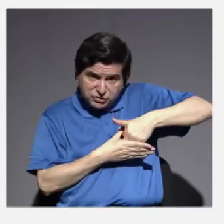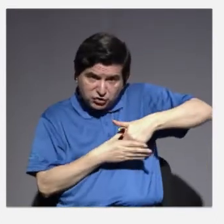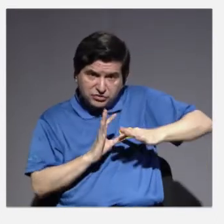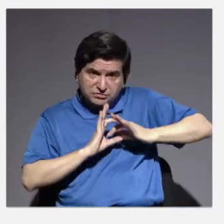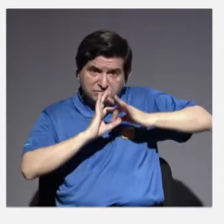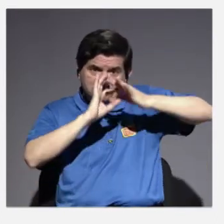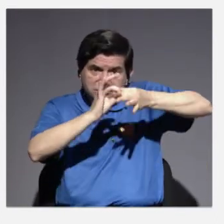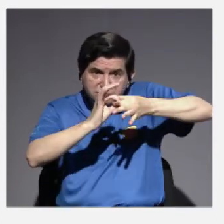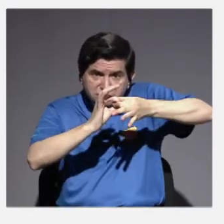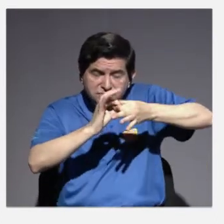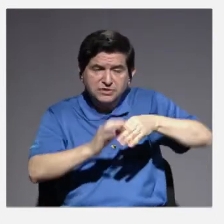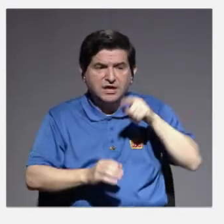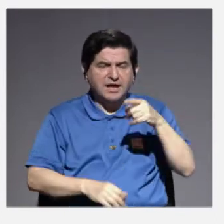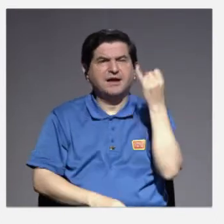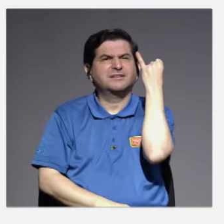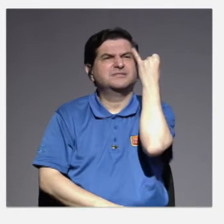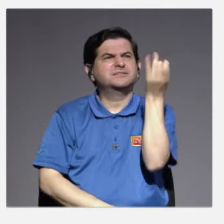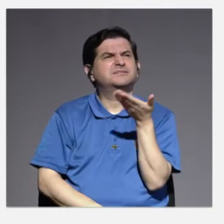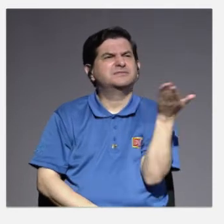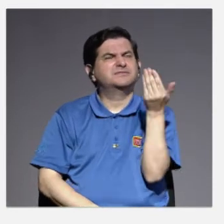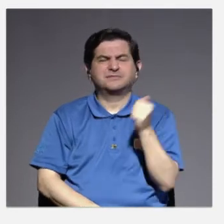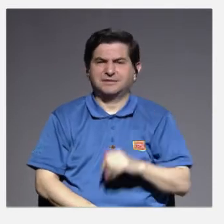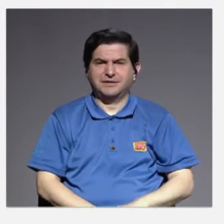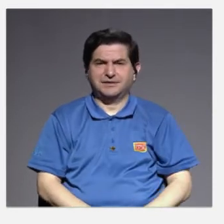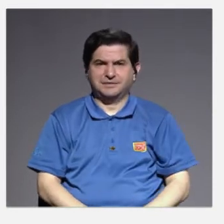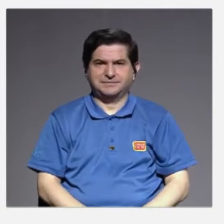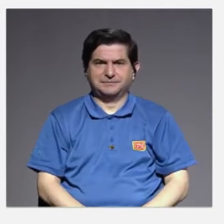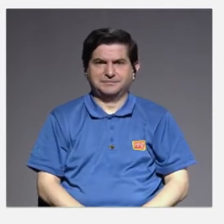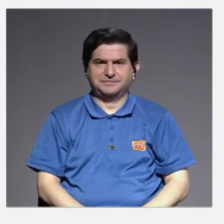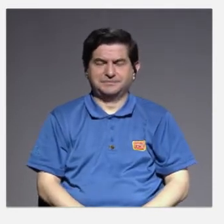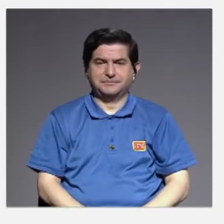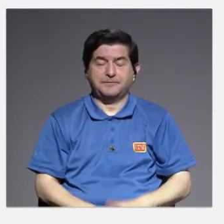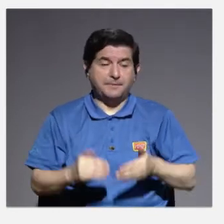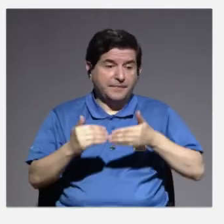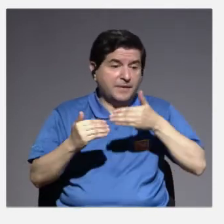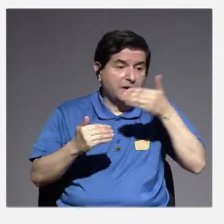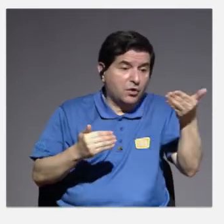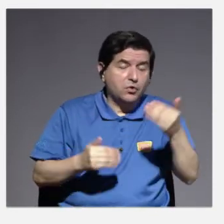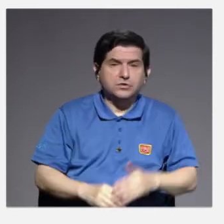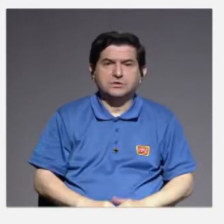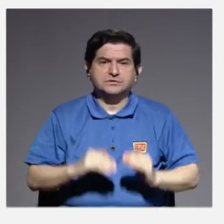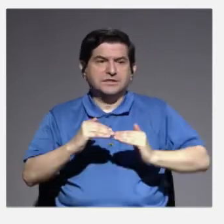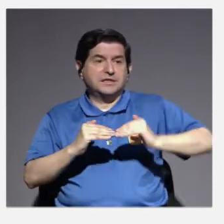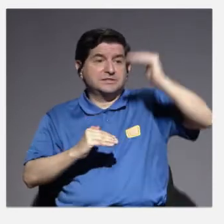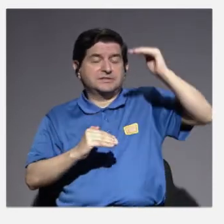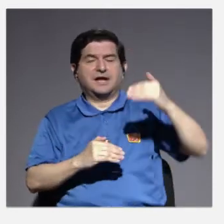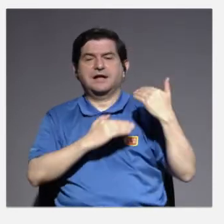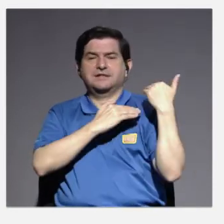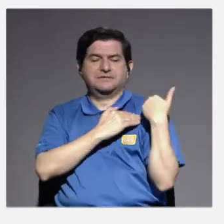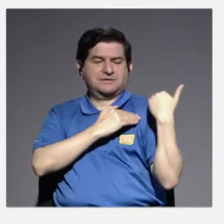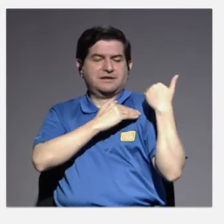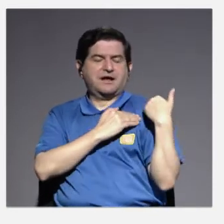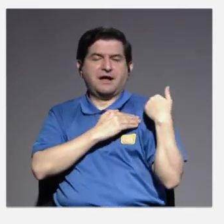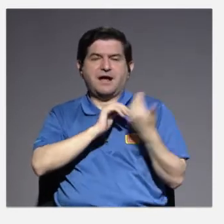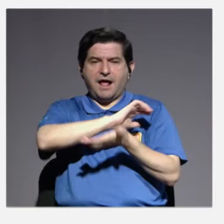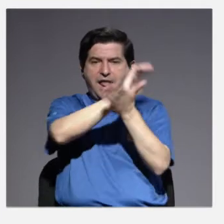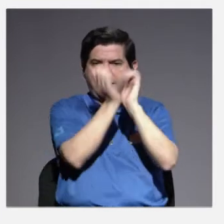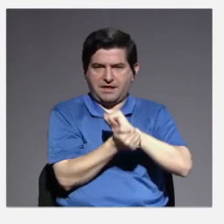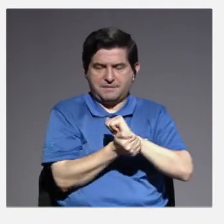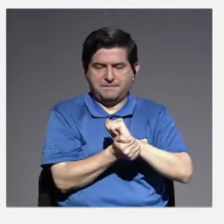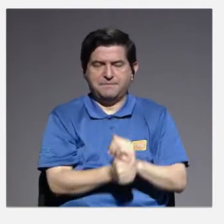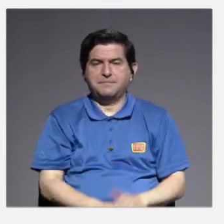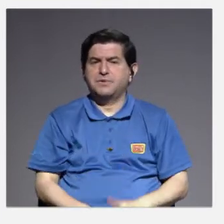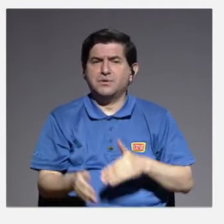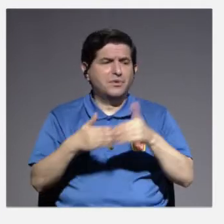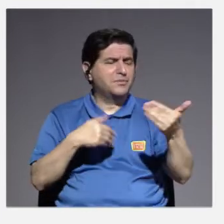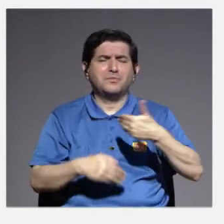ver en esta línea justamente con aspectos como la alta resistencia al cambio, que lo que hace es que aunque